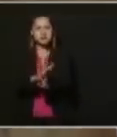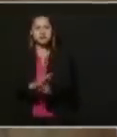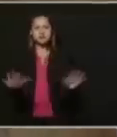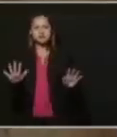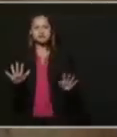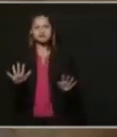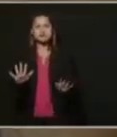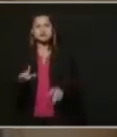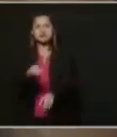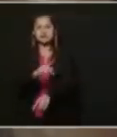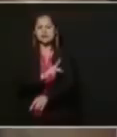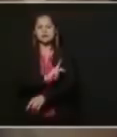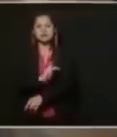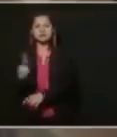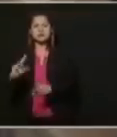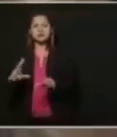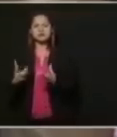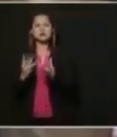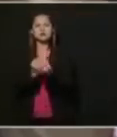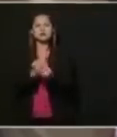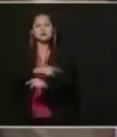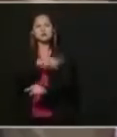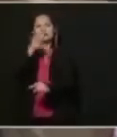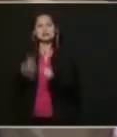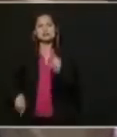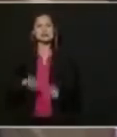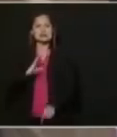la corrupción y de la impunidad.